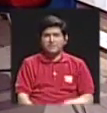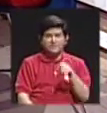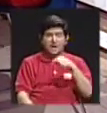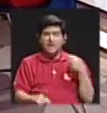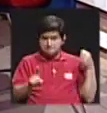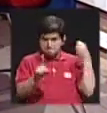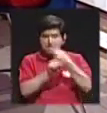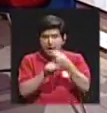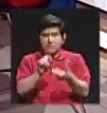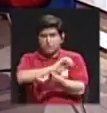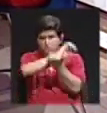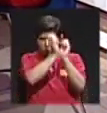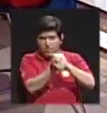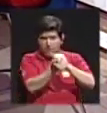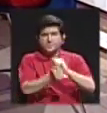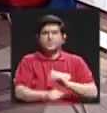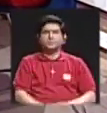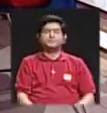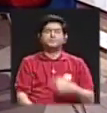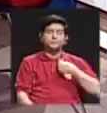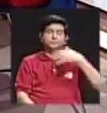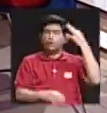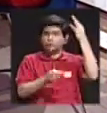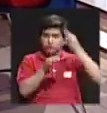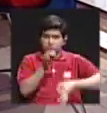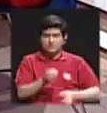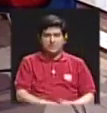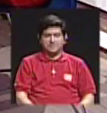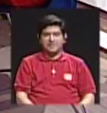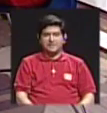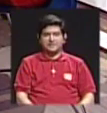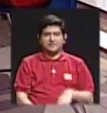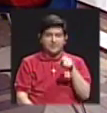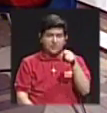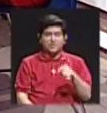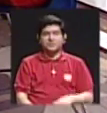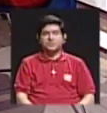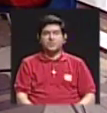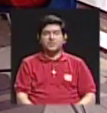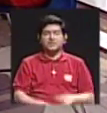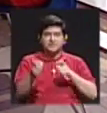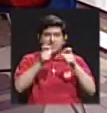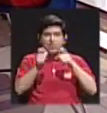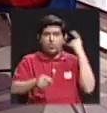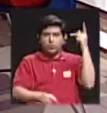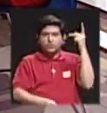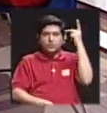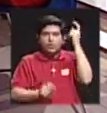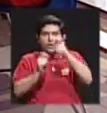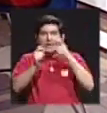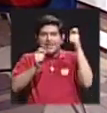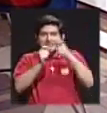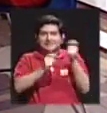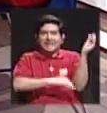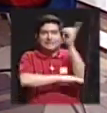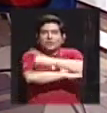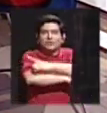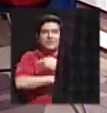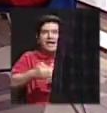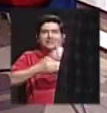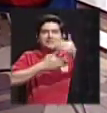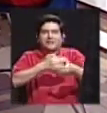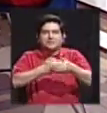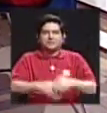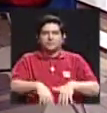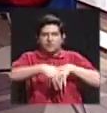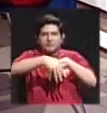impacto? ¿Veremos un cambio? Mire, yo sencillamente cuando hice ese control político, que fue justamente el día después de la